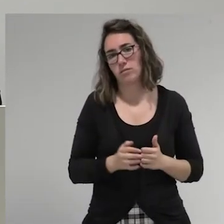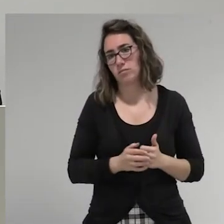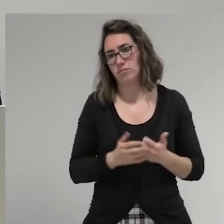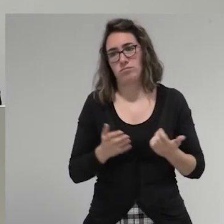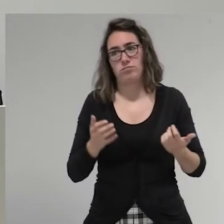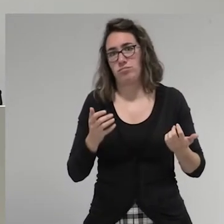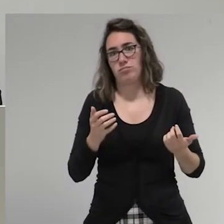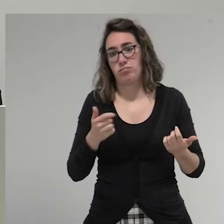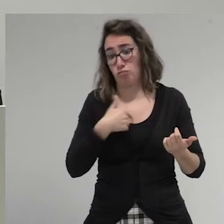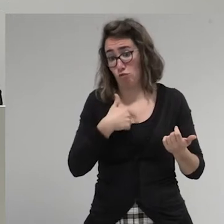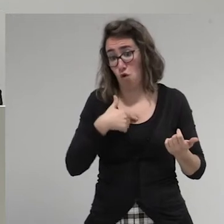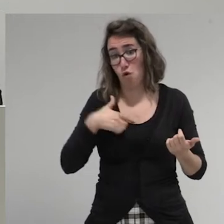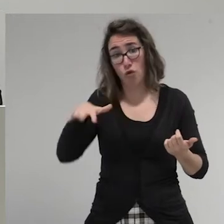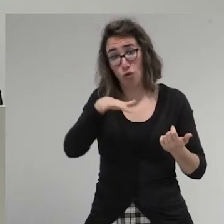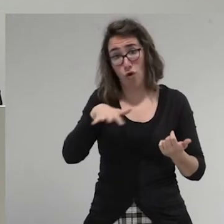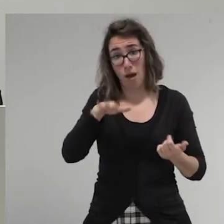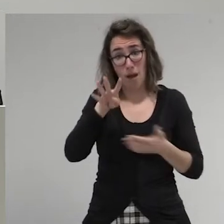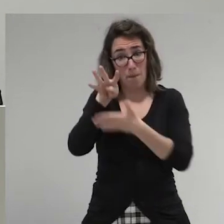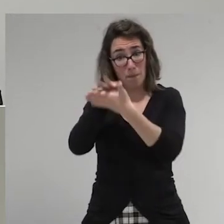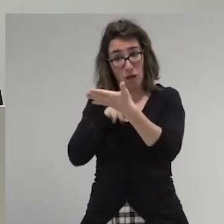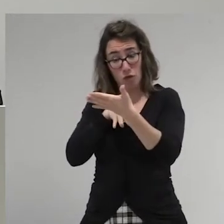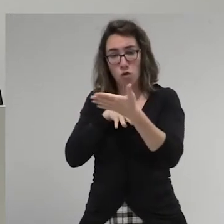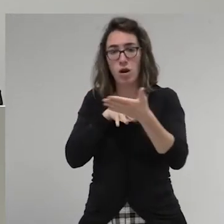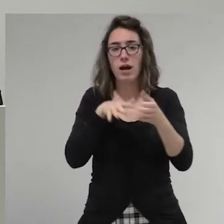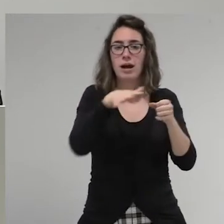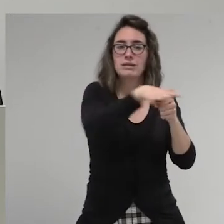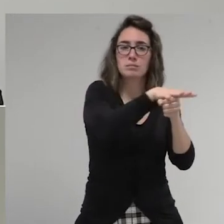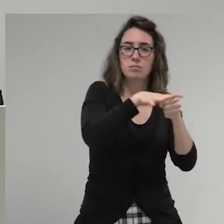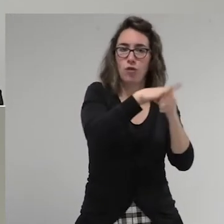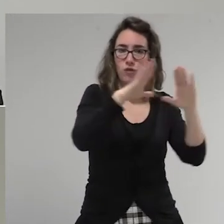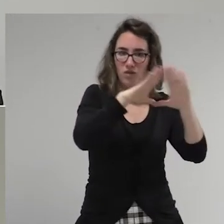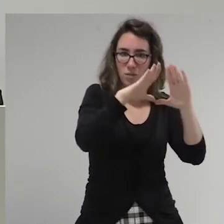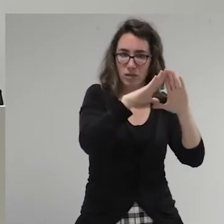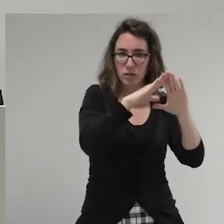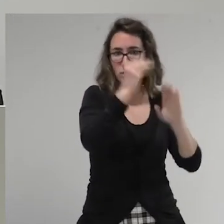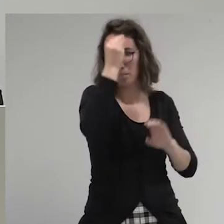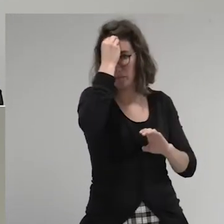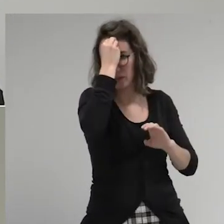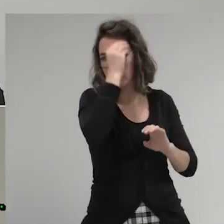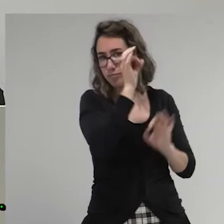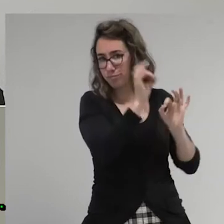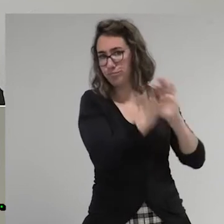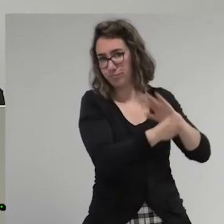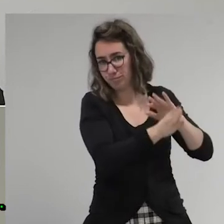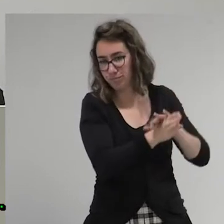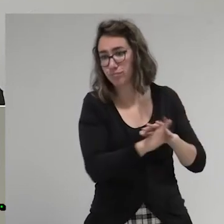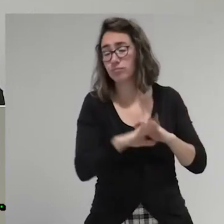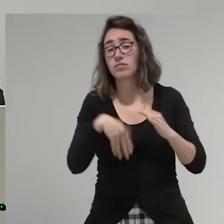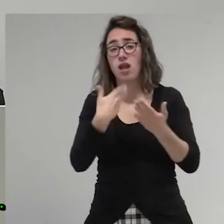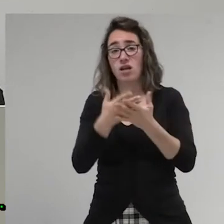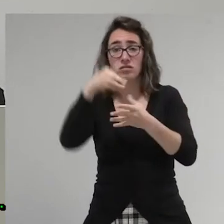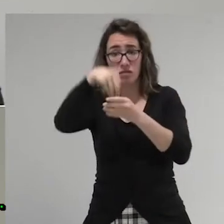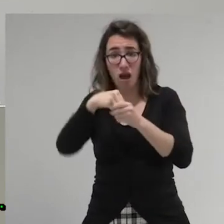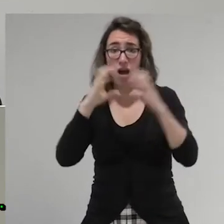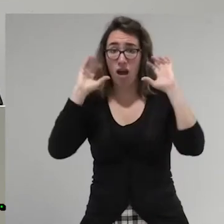pues por donde yo transito en Barcelona, desde los espacios feministas hasta los medios de comunicación, hasta en